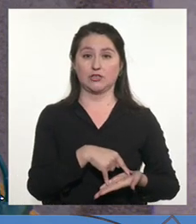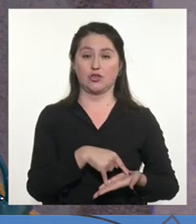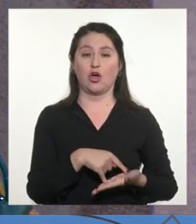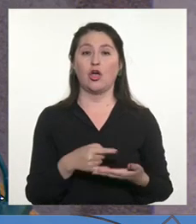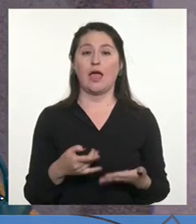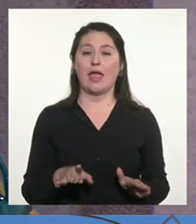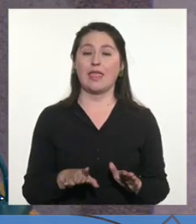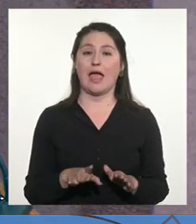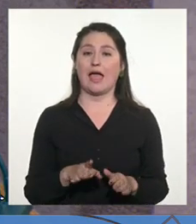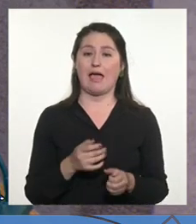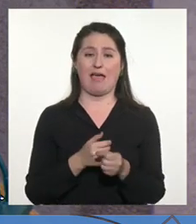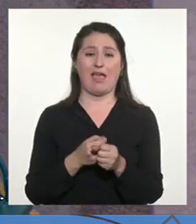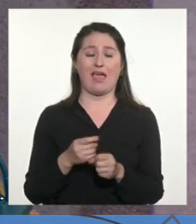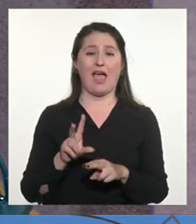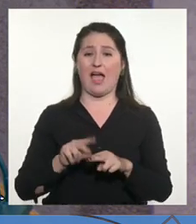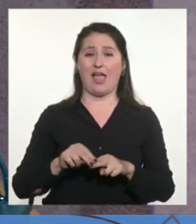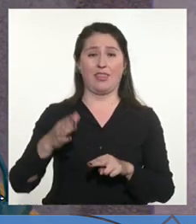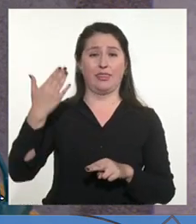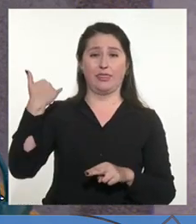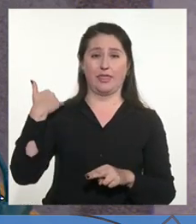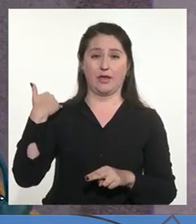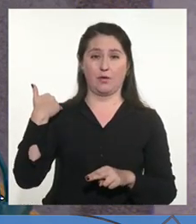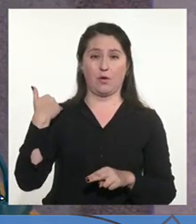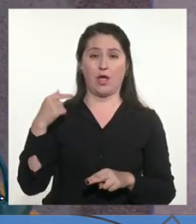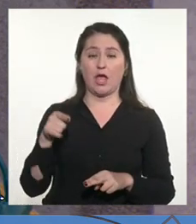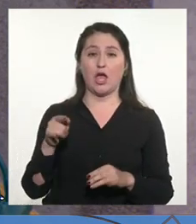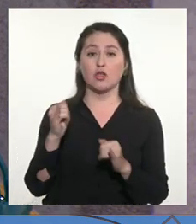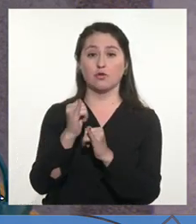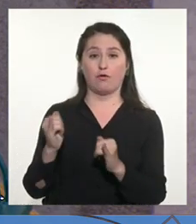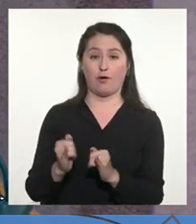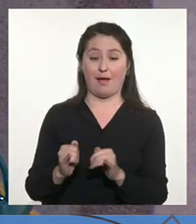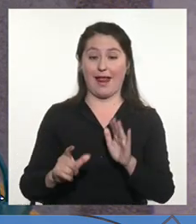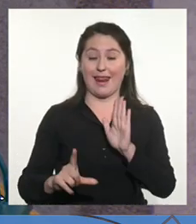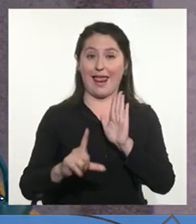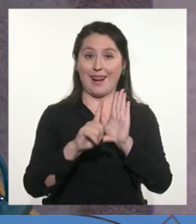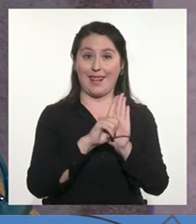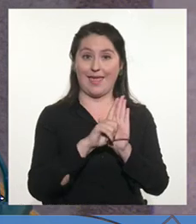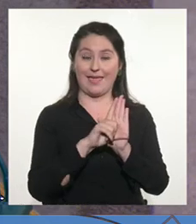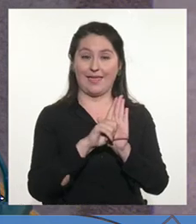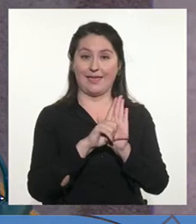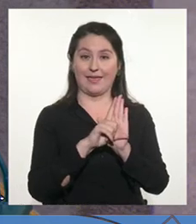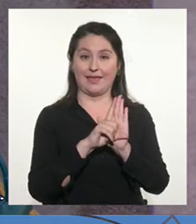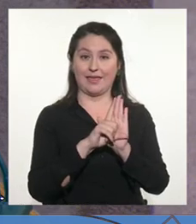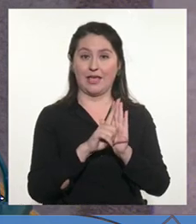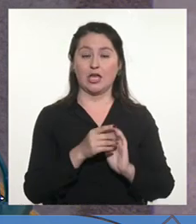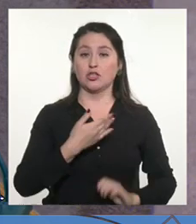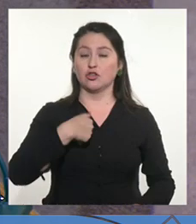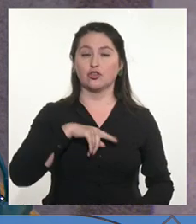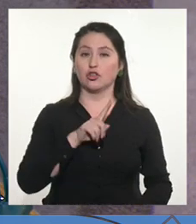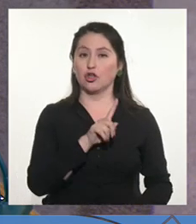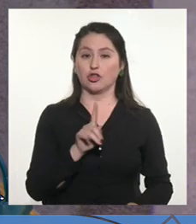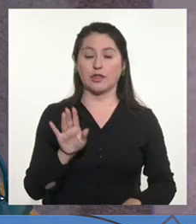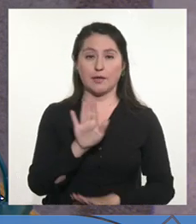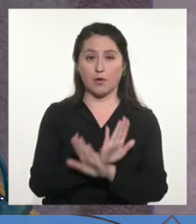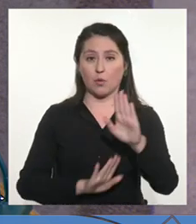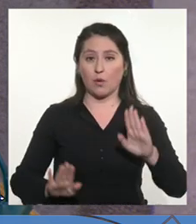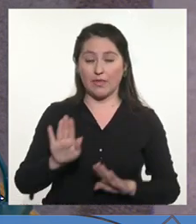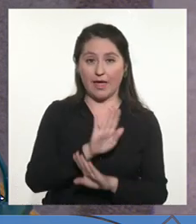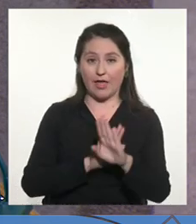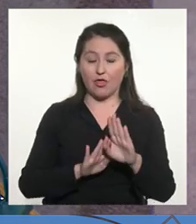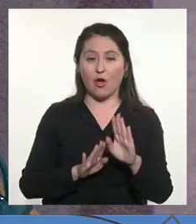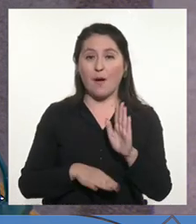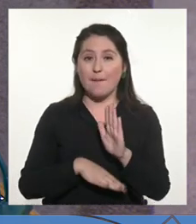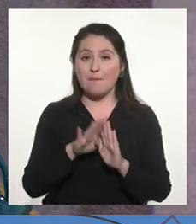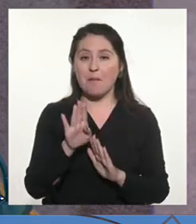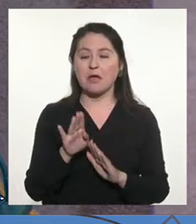van a ser anacrónico por lo menos en su forma de actuar las leyes es si no tenemos cuidado cada vez más van a ser